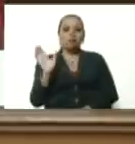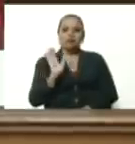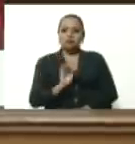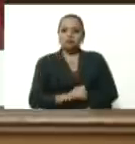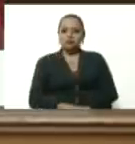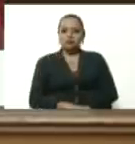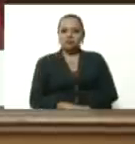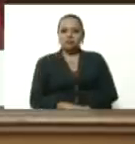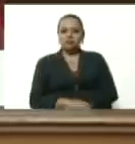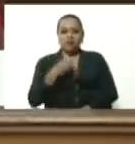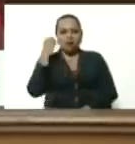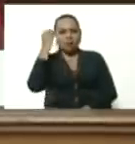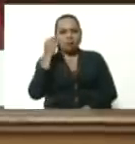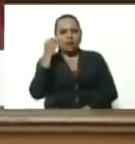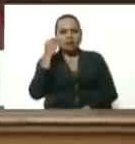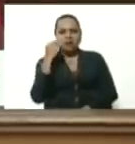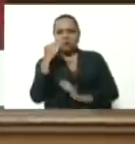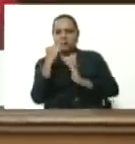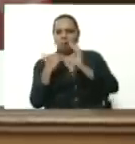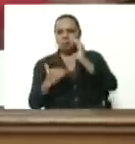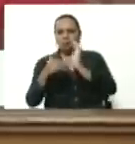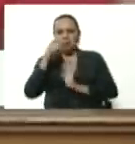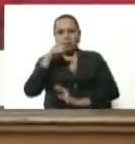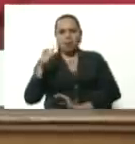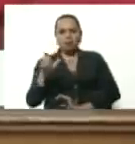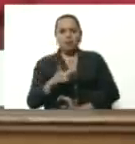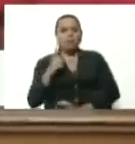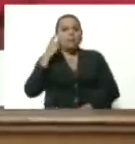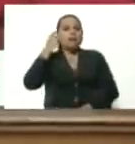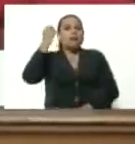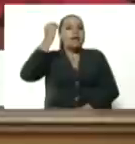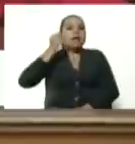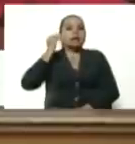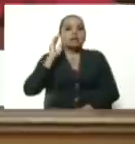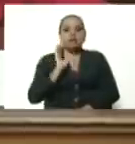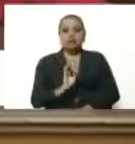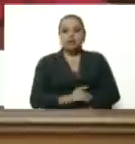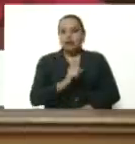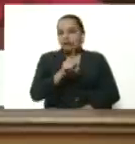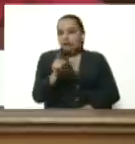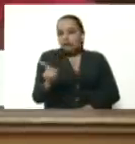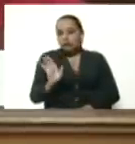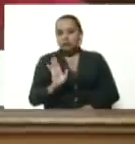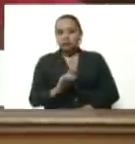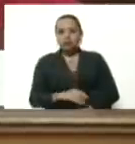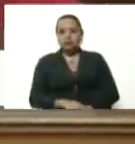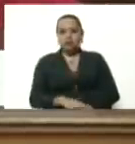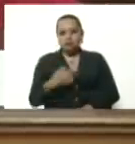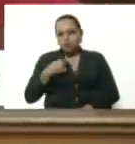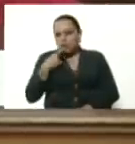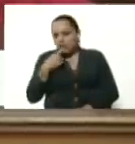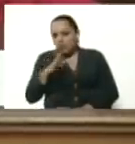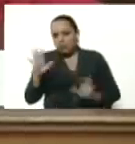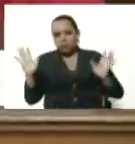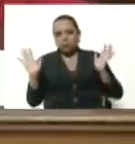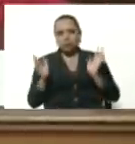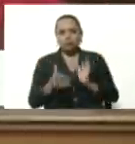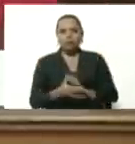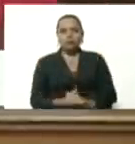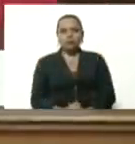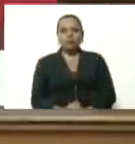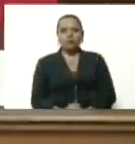Siguen ellos subestimando a este pueblo. Creen que con eso, y